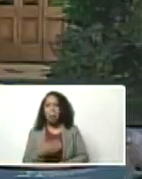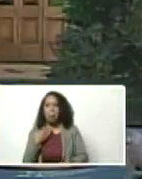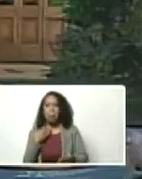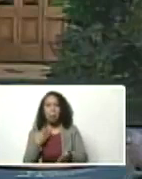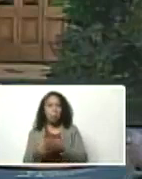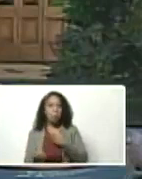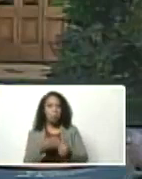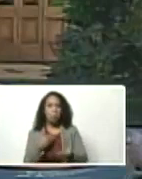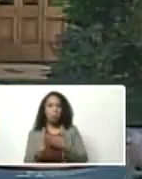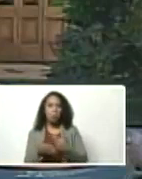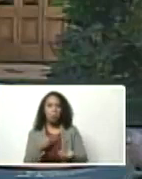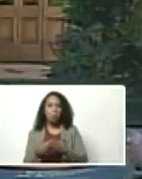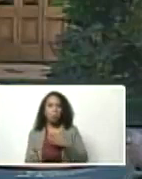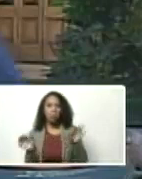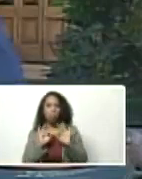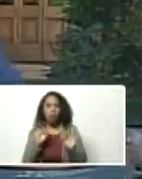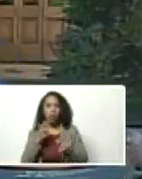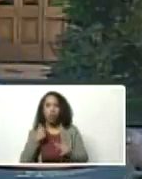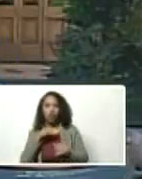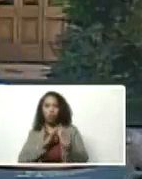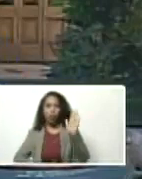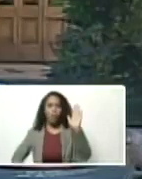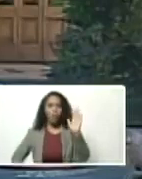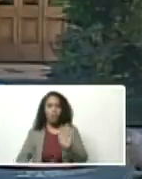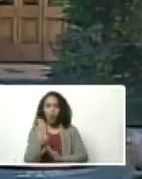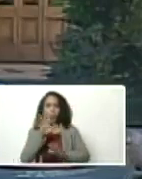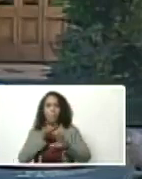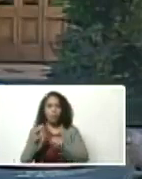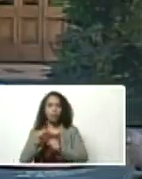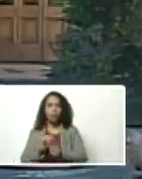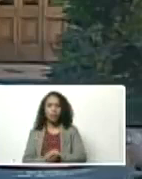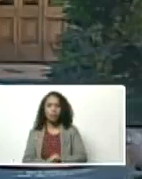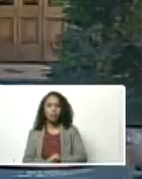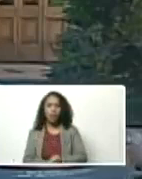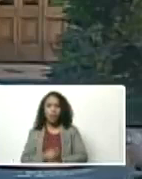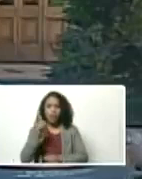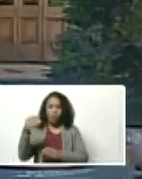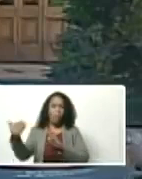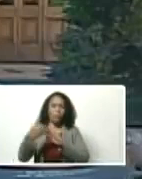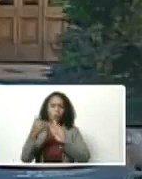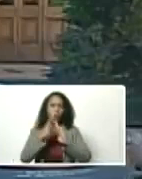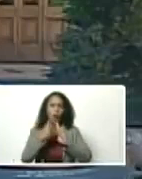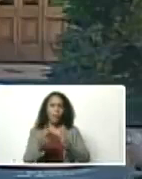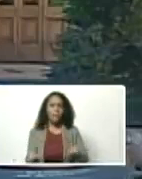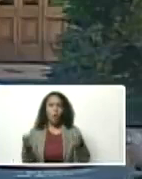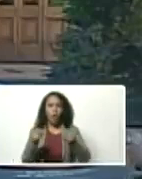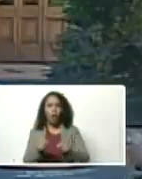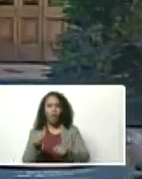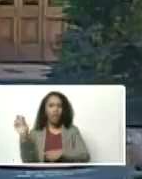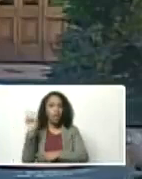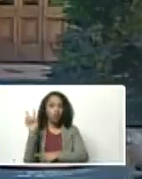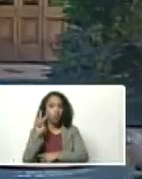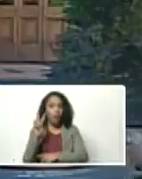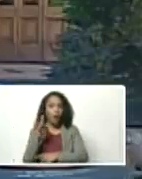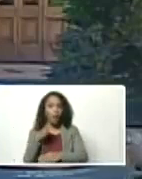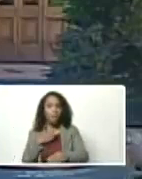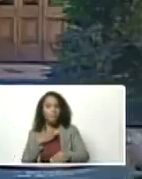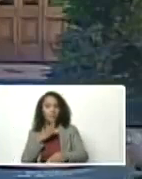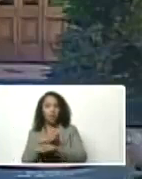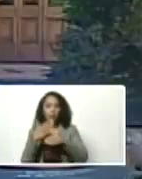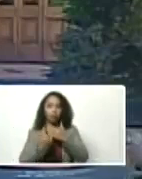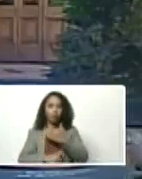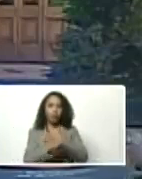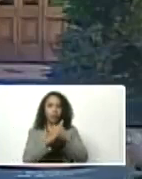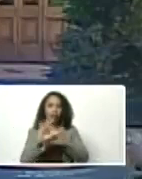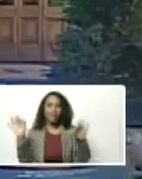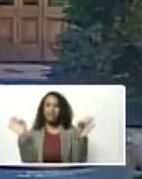nada. Hemos pasado por encima de ustedes, imperialistas, de sus sanciones y de su bloqueo, y Venezuela lo que va es pa'lante,